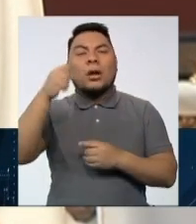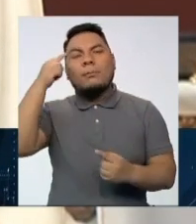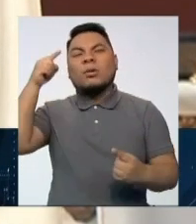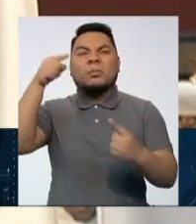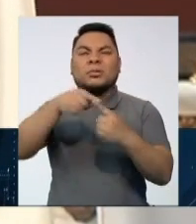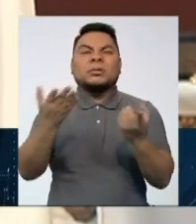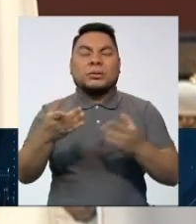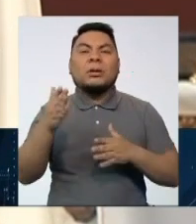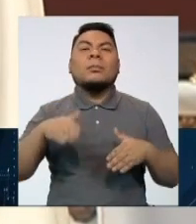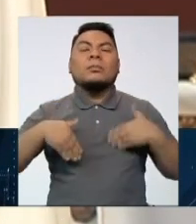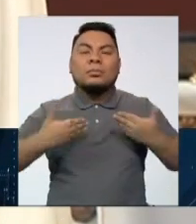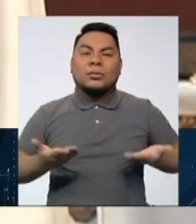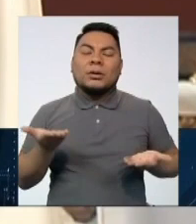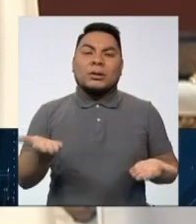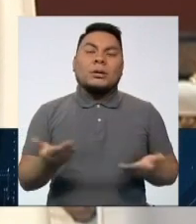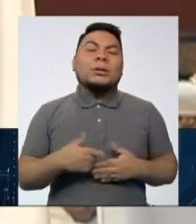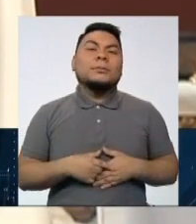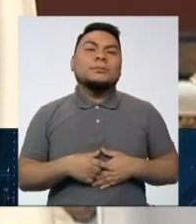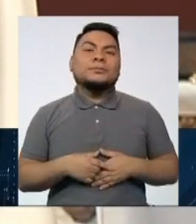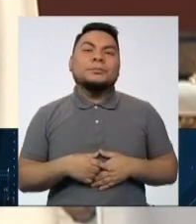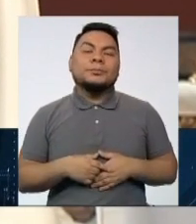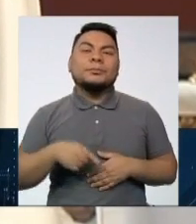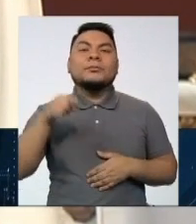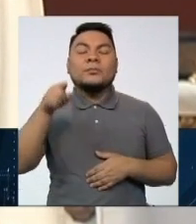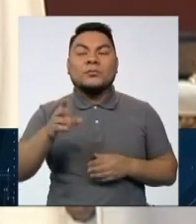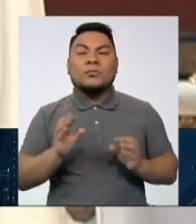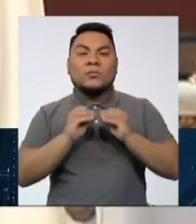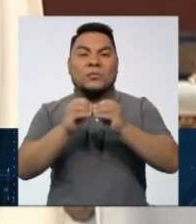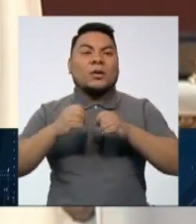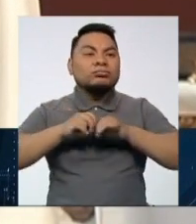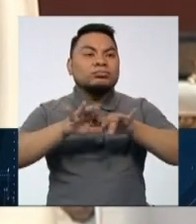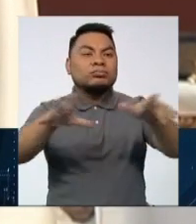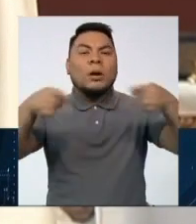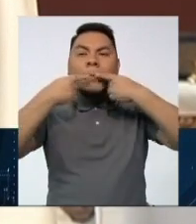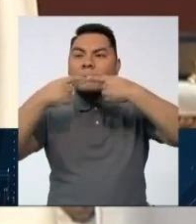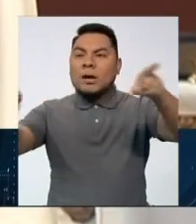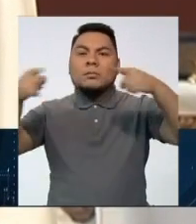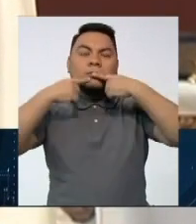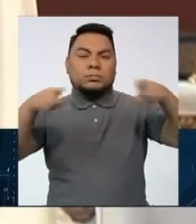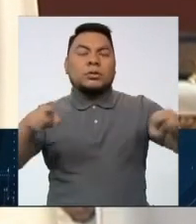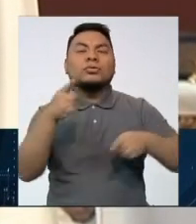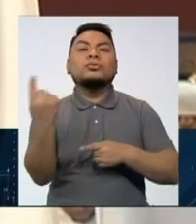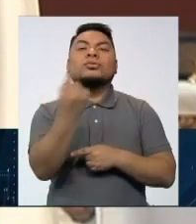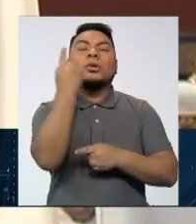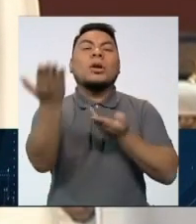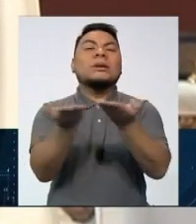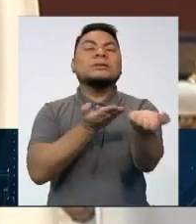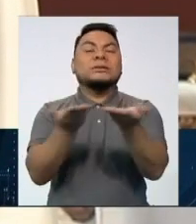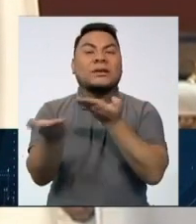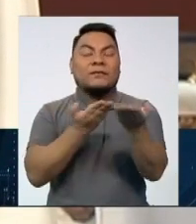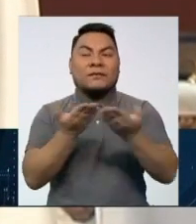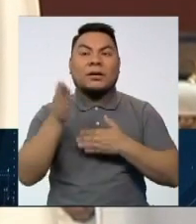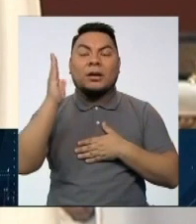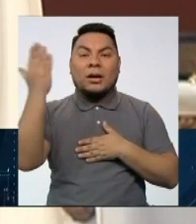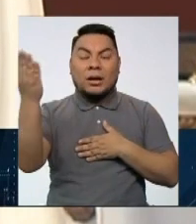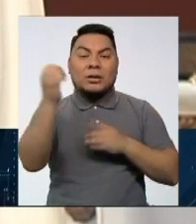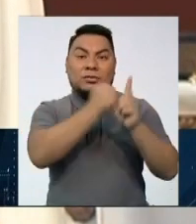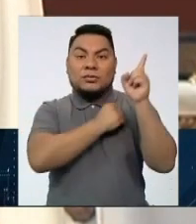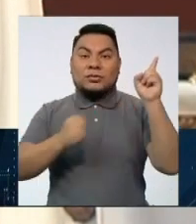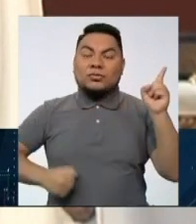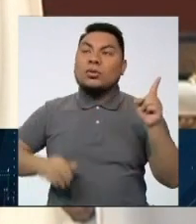sea militar bajo el estandarte de la cruz y servir a solo el Señor y a su esposa, la